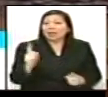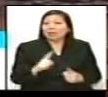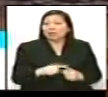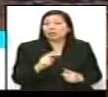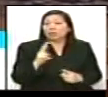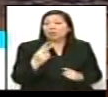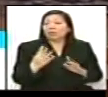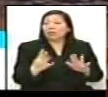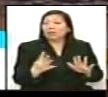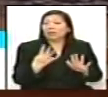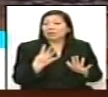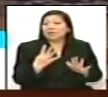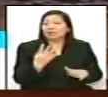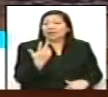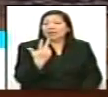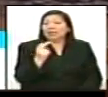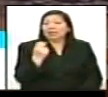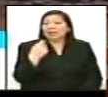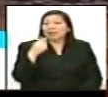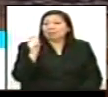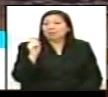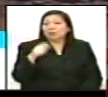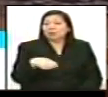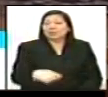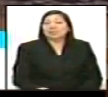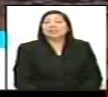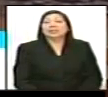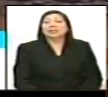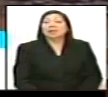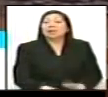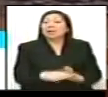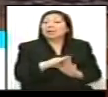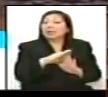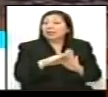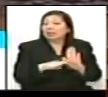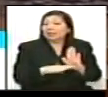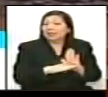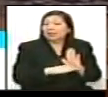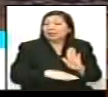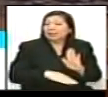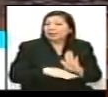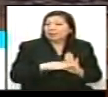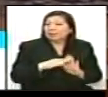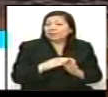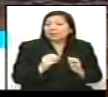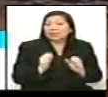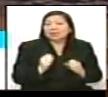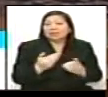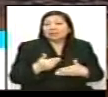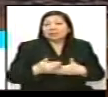2019 recién llegamos al 30%, que es el mínimo al que aspirábamos, y